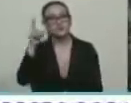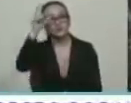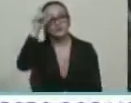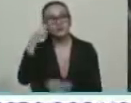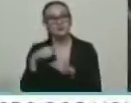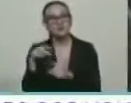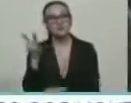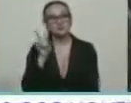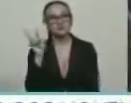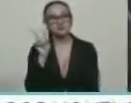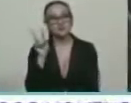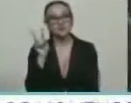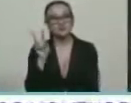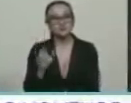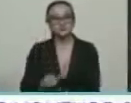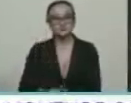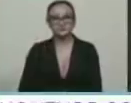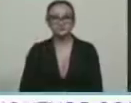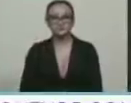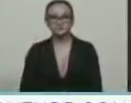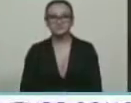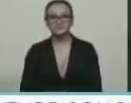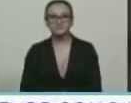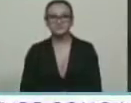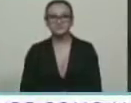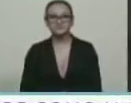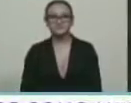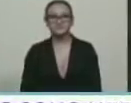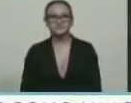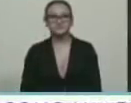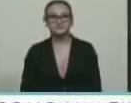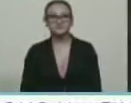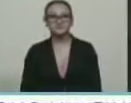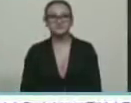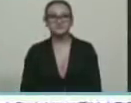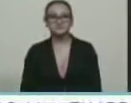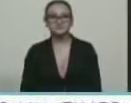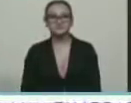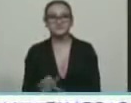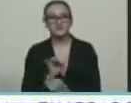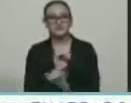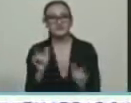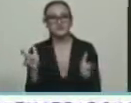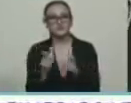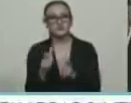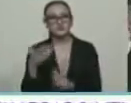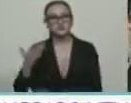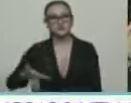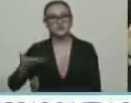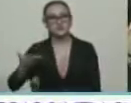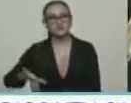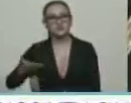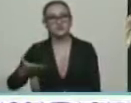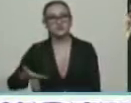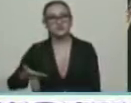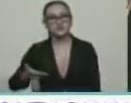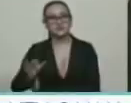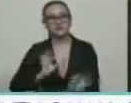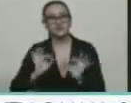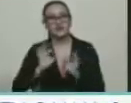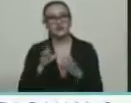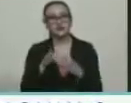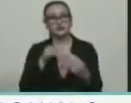la República Bolivariana de Venezuela. De esta manera ha culminado esta importante actividad en la sala José Félix Rivas del Teatro